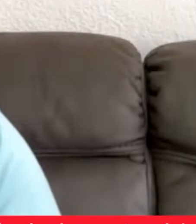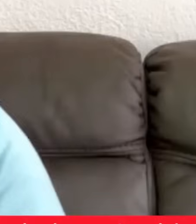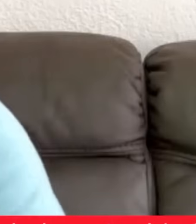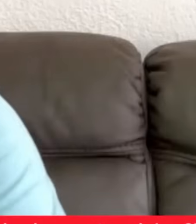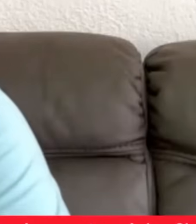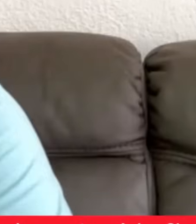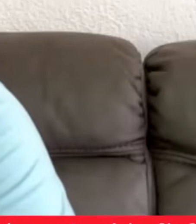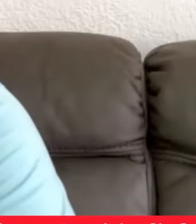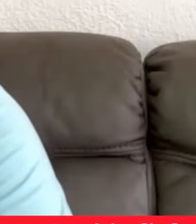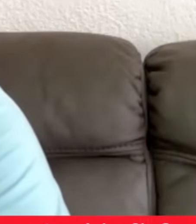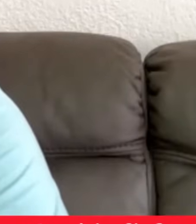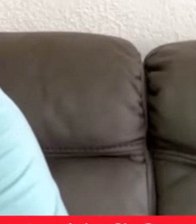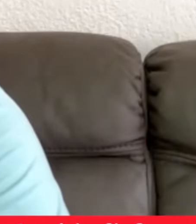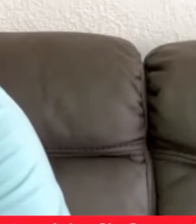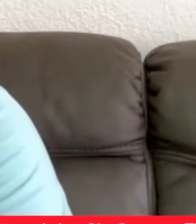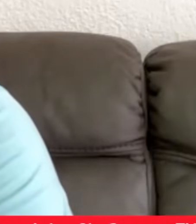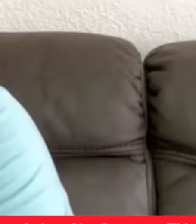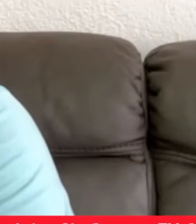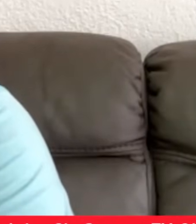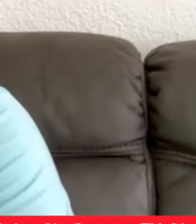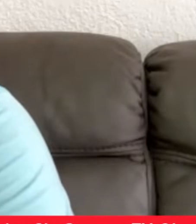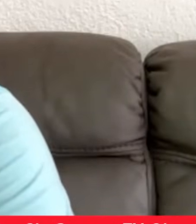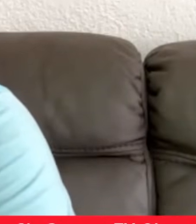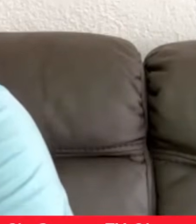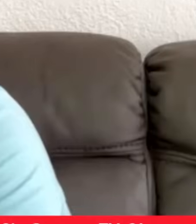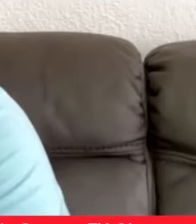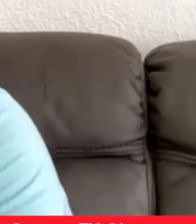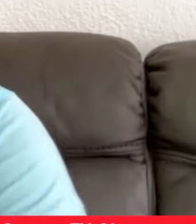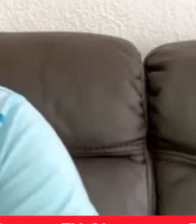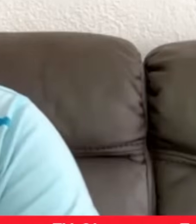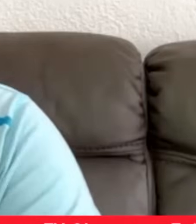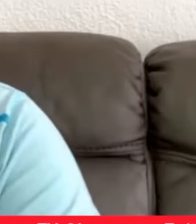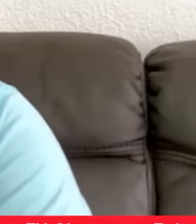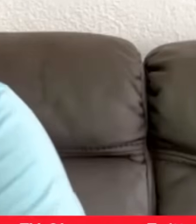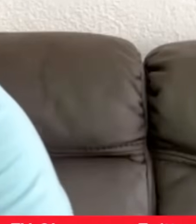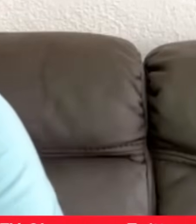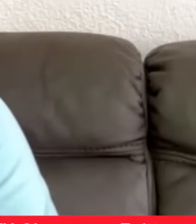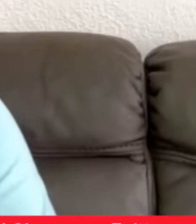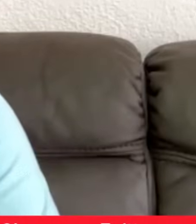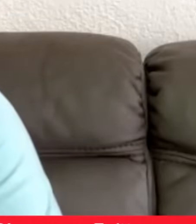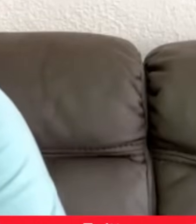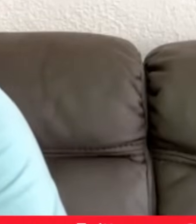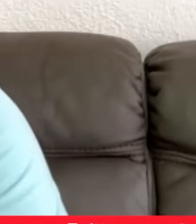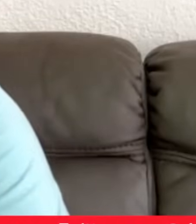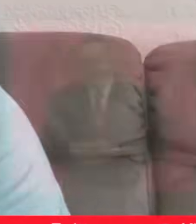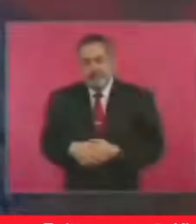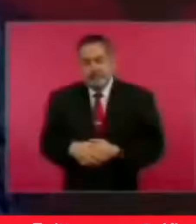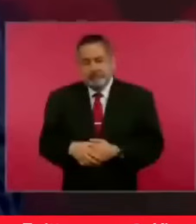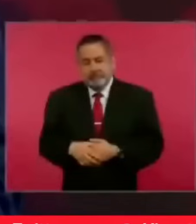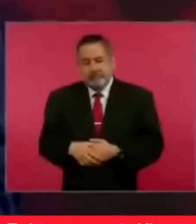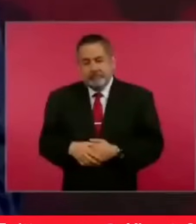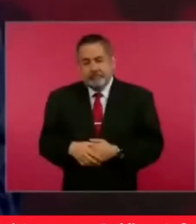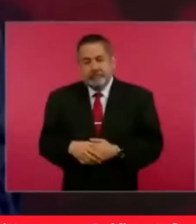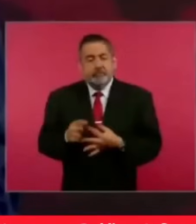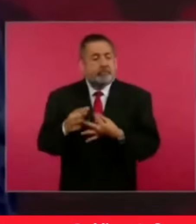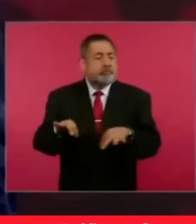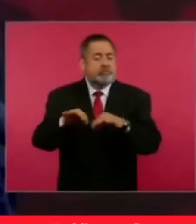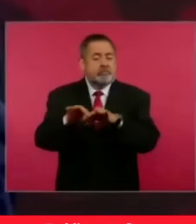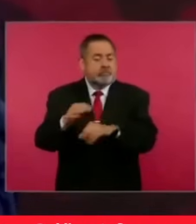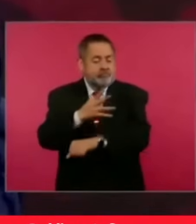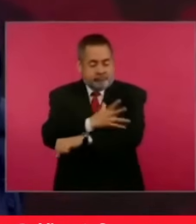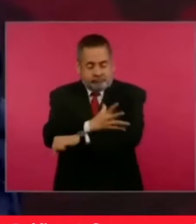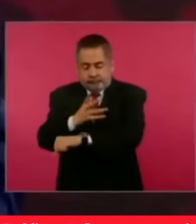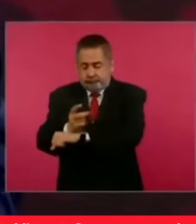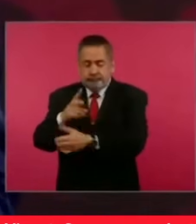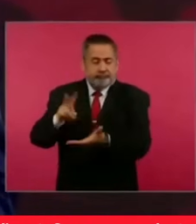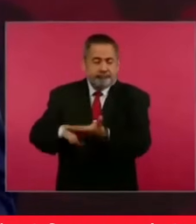mal? Creo que tiene las declaraciones, ¿no, David? Échalas para contexto, para la audiencia de Sin Censura. Pero dicen